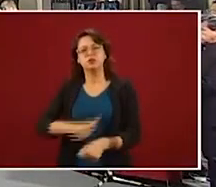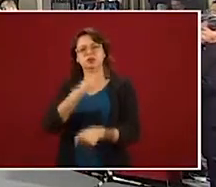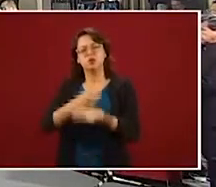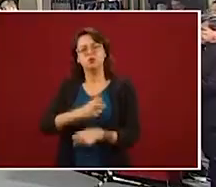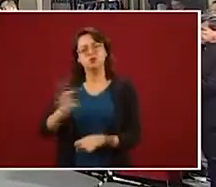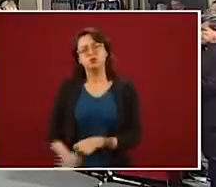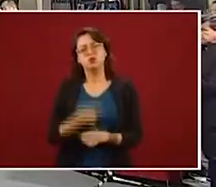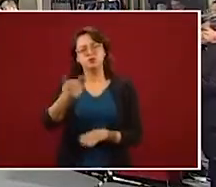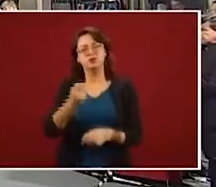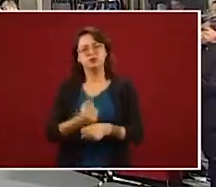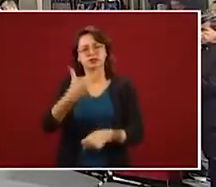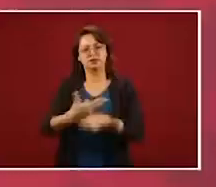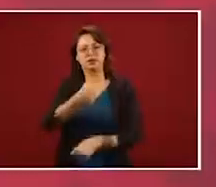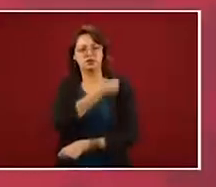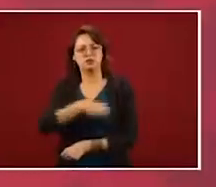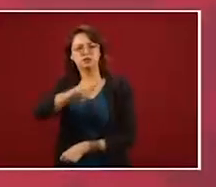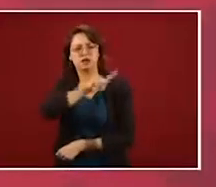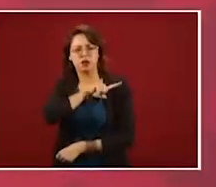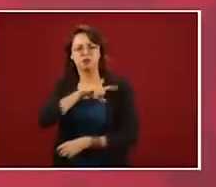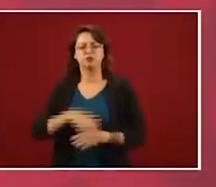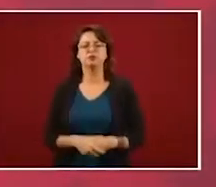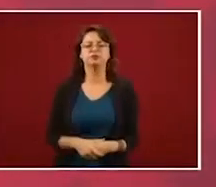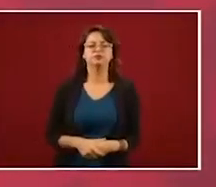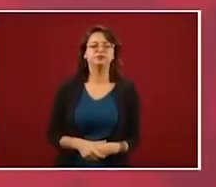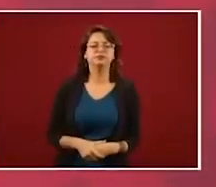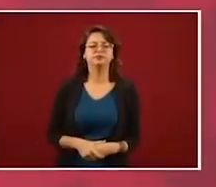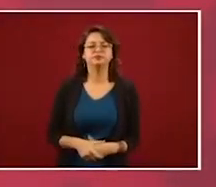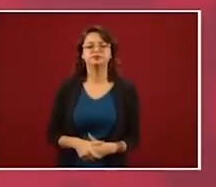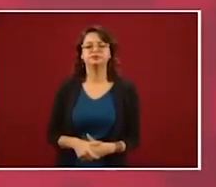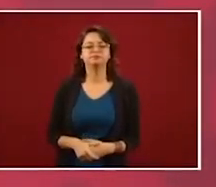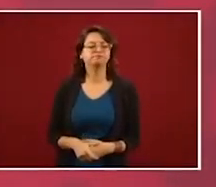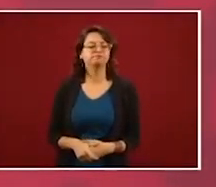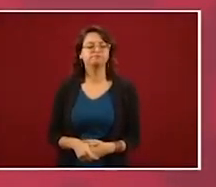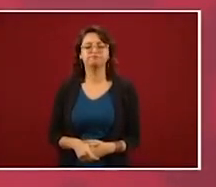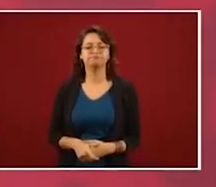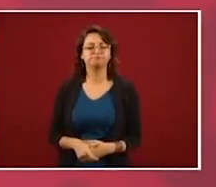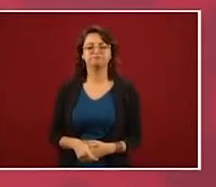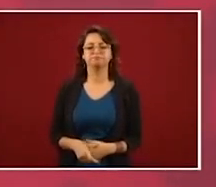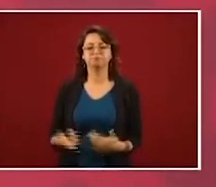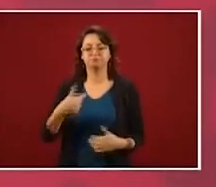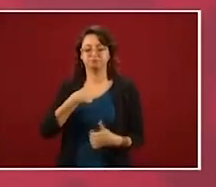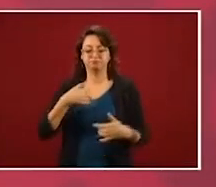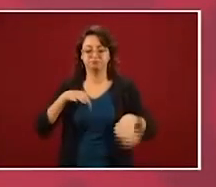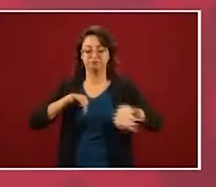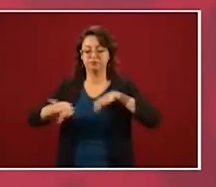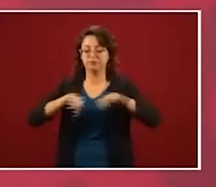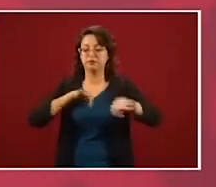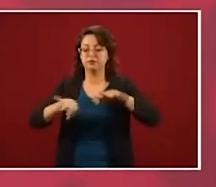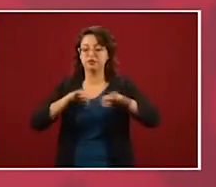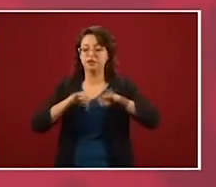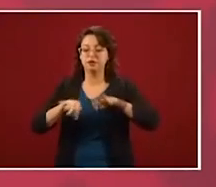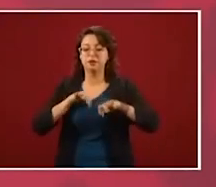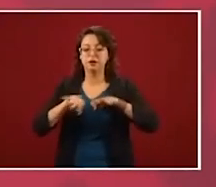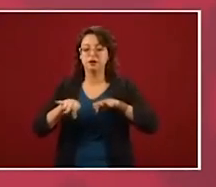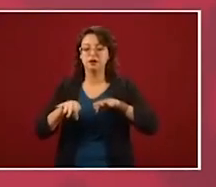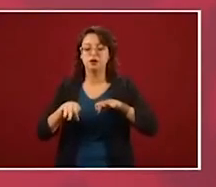el plan es trabajar para establecer el sistema